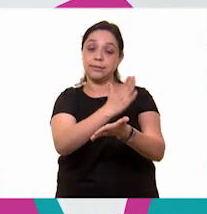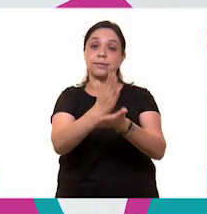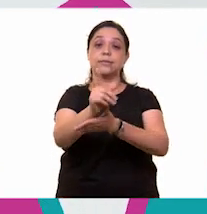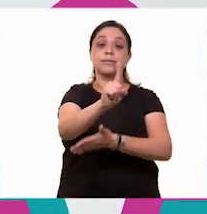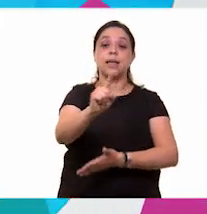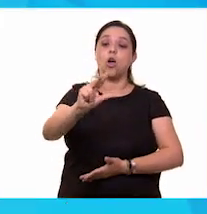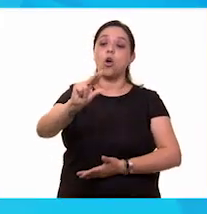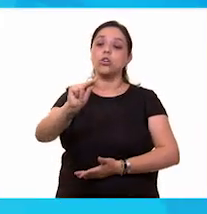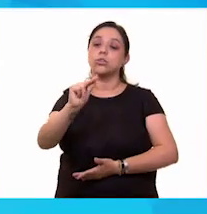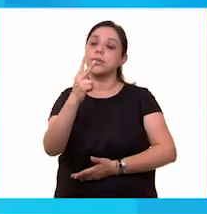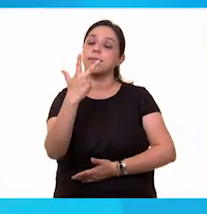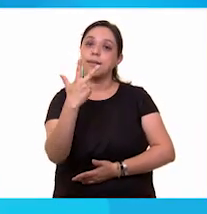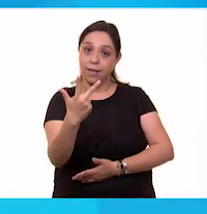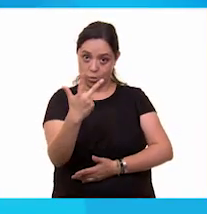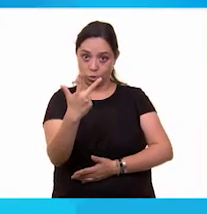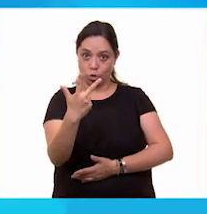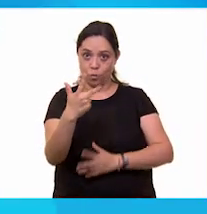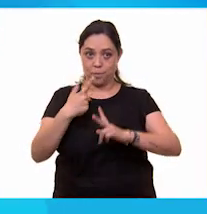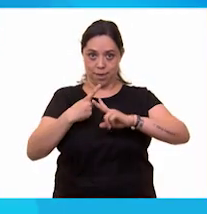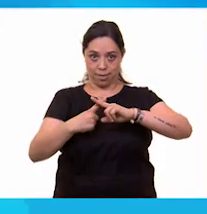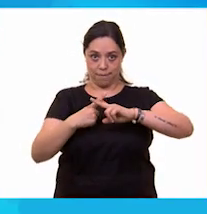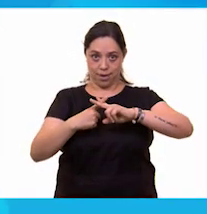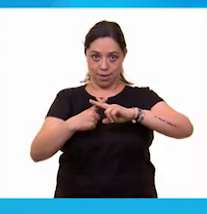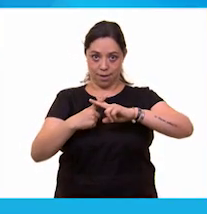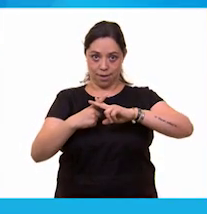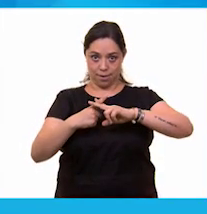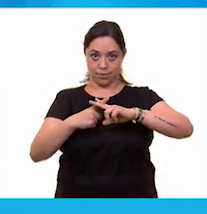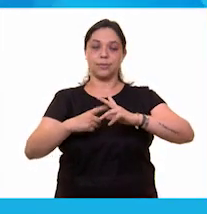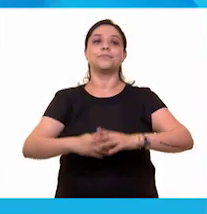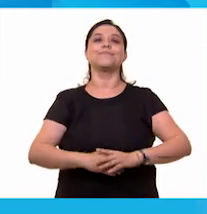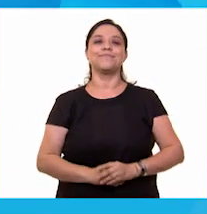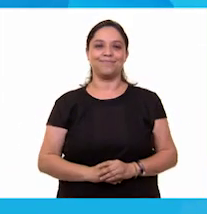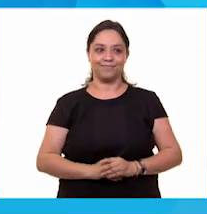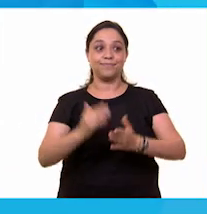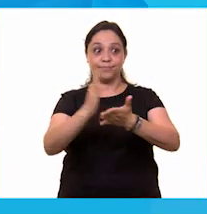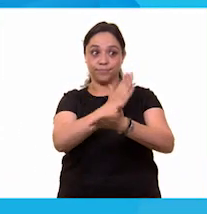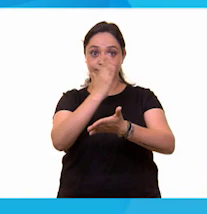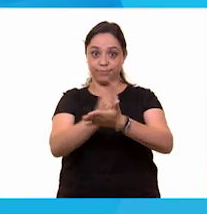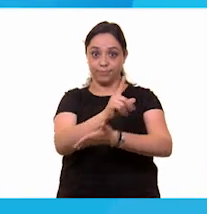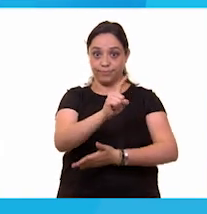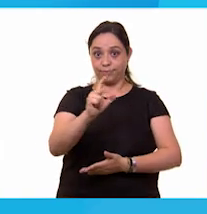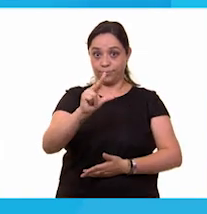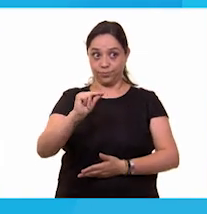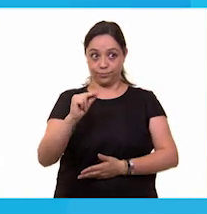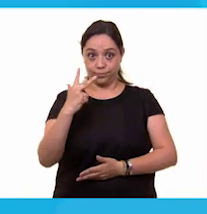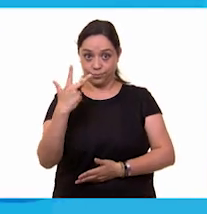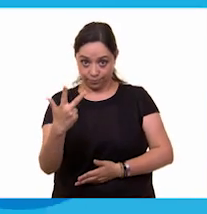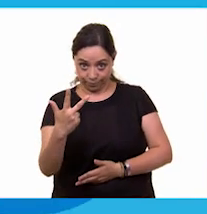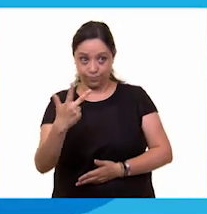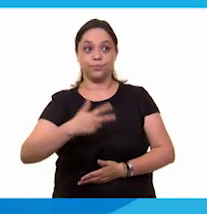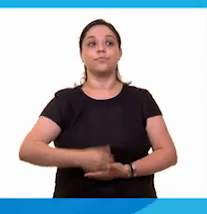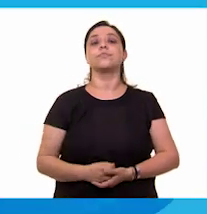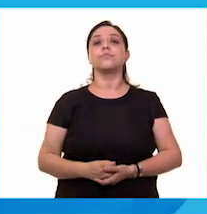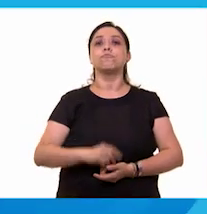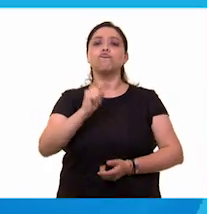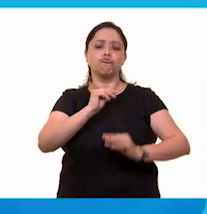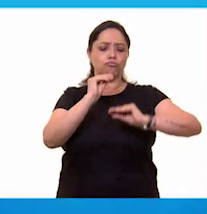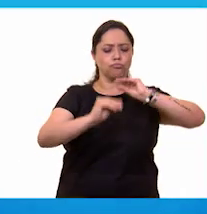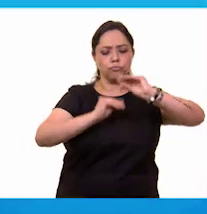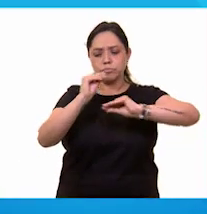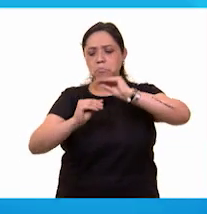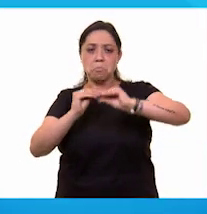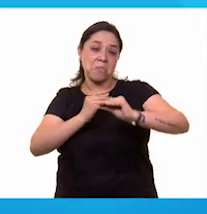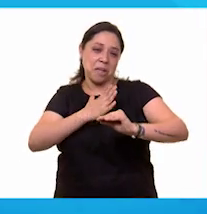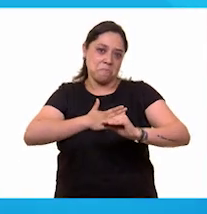188 de su libro de matemáticas. Perfecto. Entonces, ahí está, página 188. Entonces vamos a diseñar nuestros